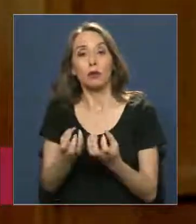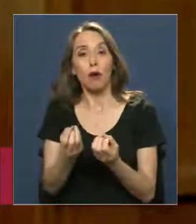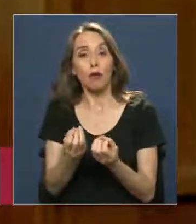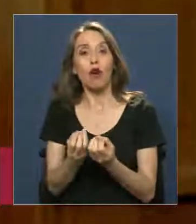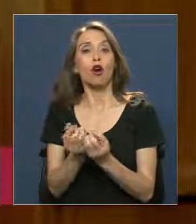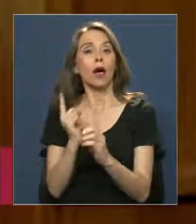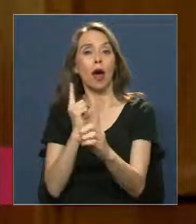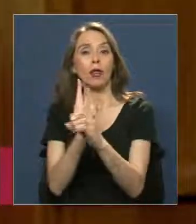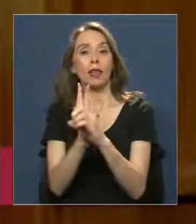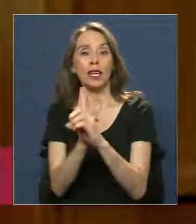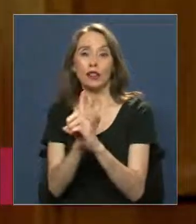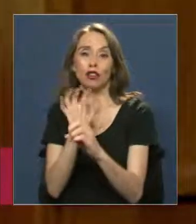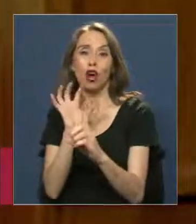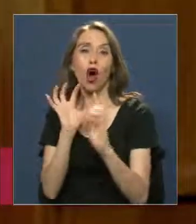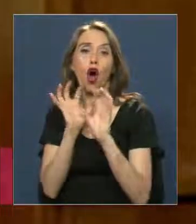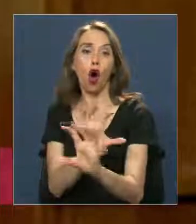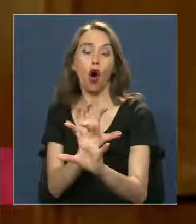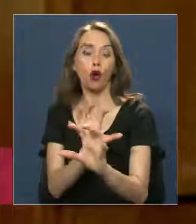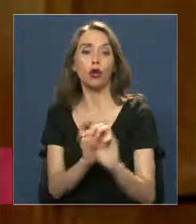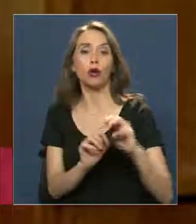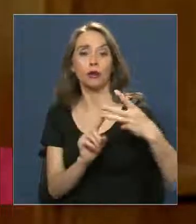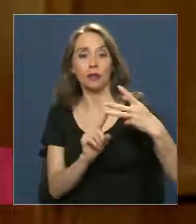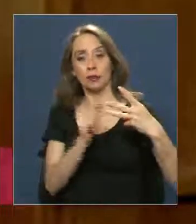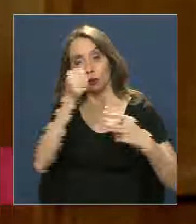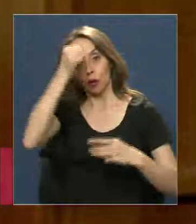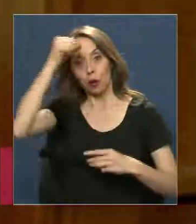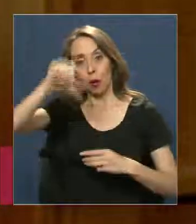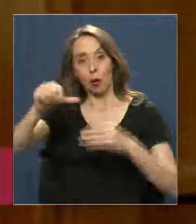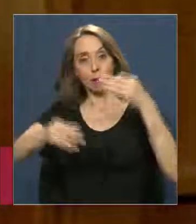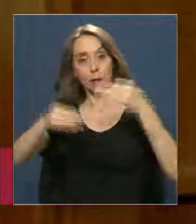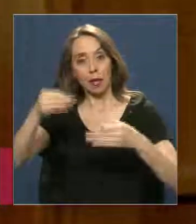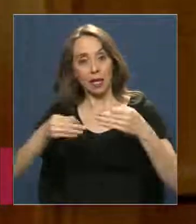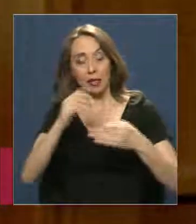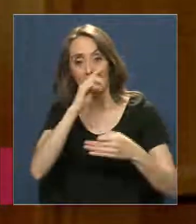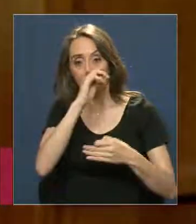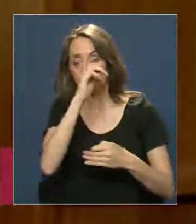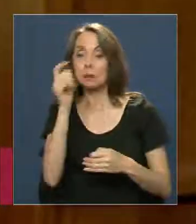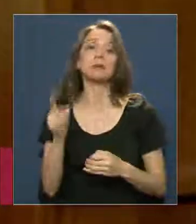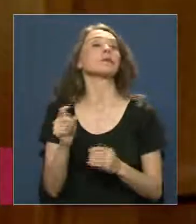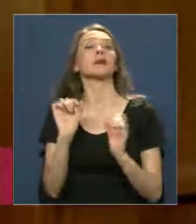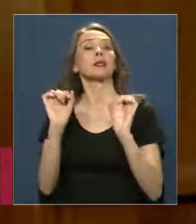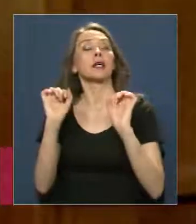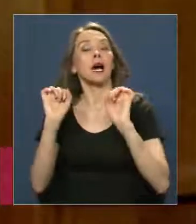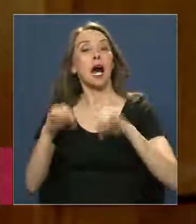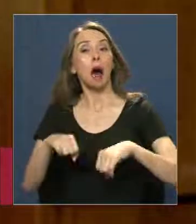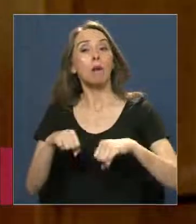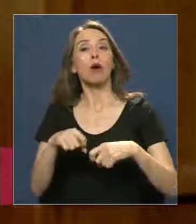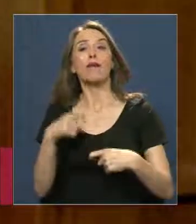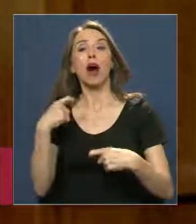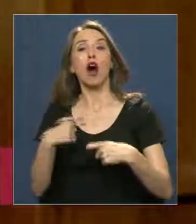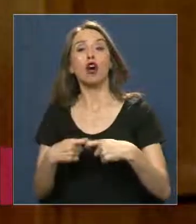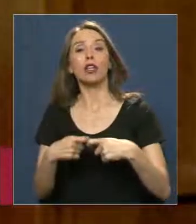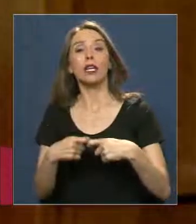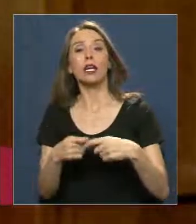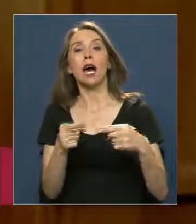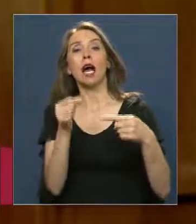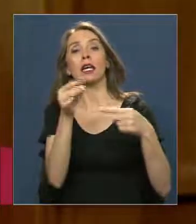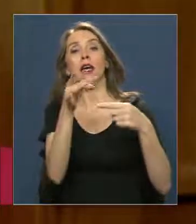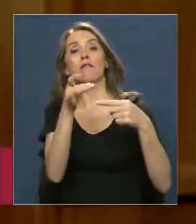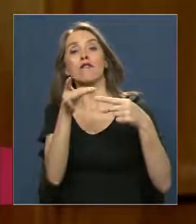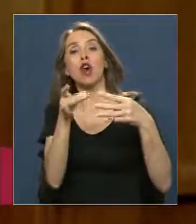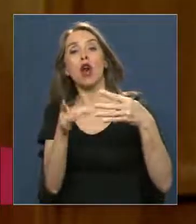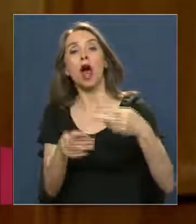En tercer lugar, busca sancionar penalmente la aprobación o negación de las violaciones a los derechos humanos